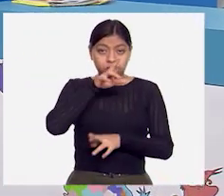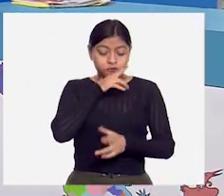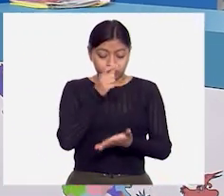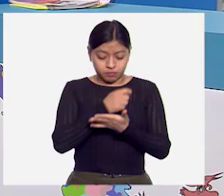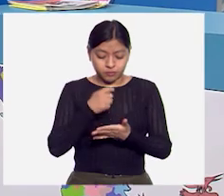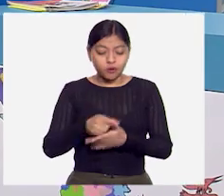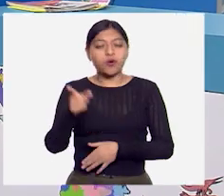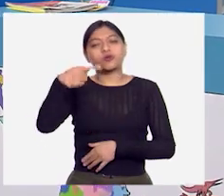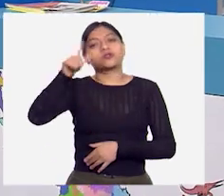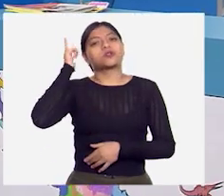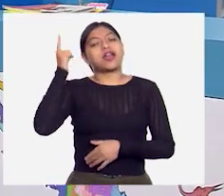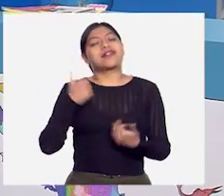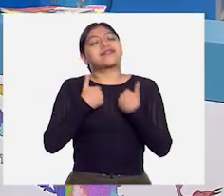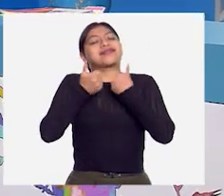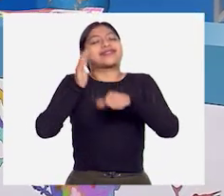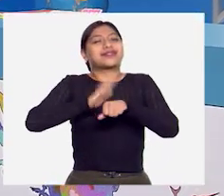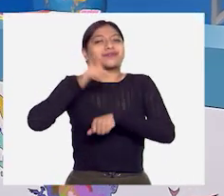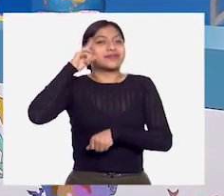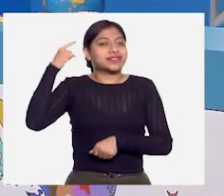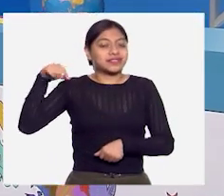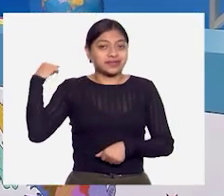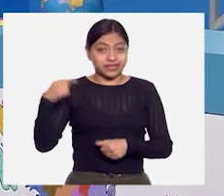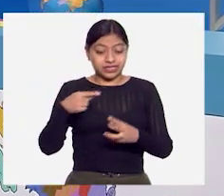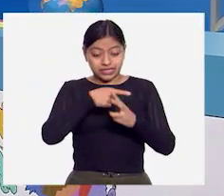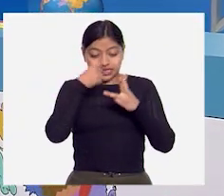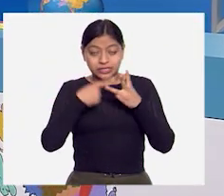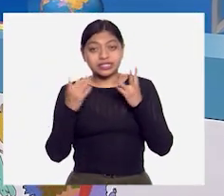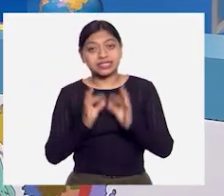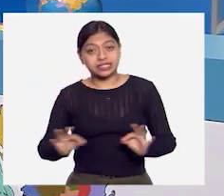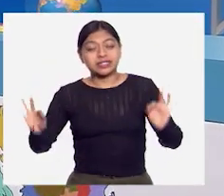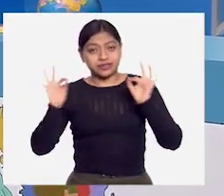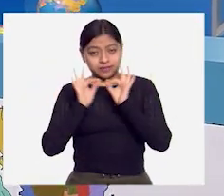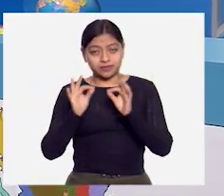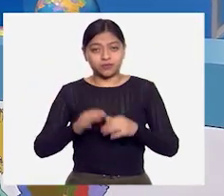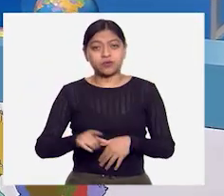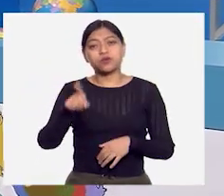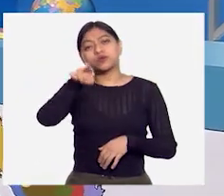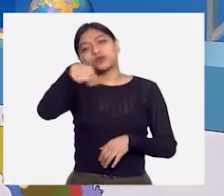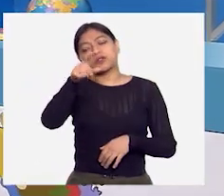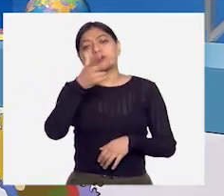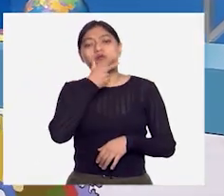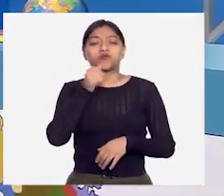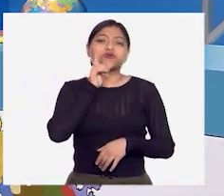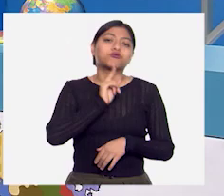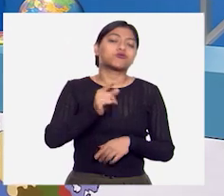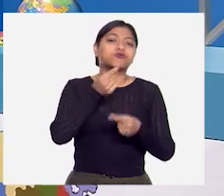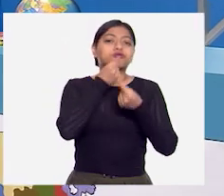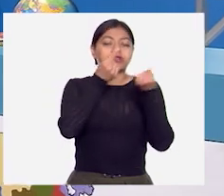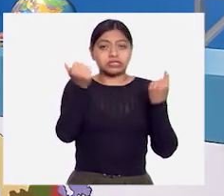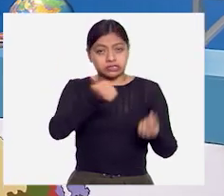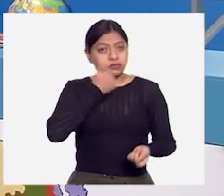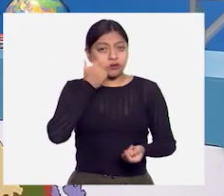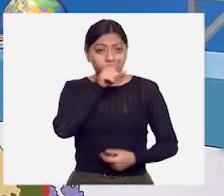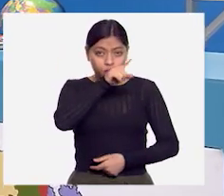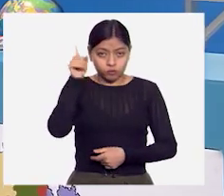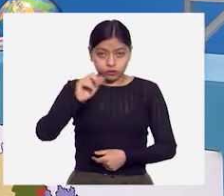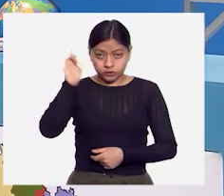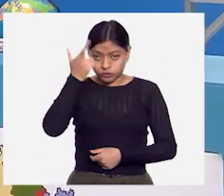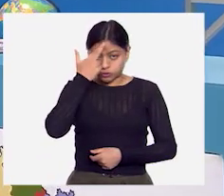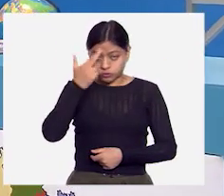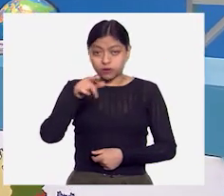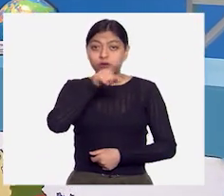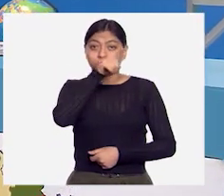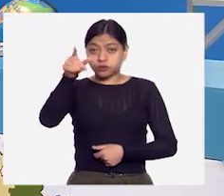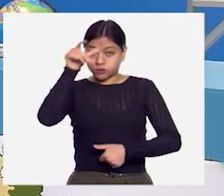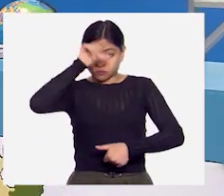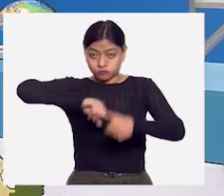comprendan aún más el significado que tienen estas medidas. Alumnos y alumnas, no olviden comentar y anotar lo que aprendieron en